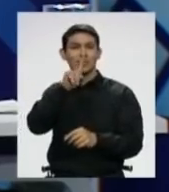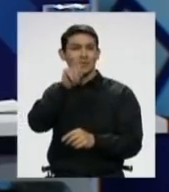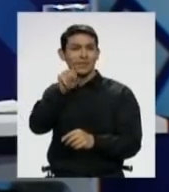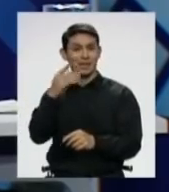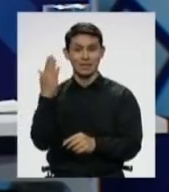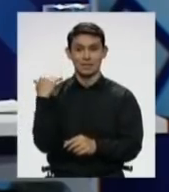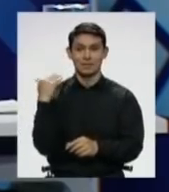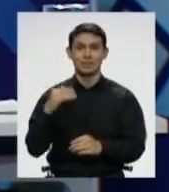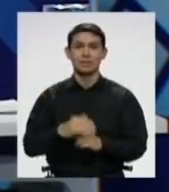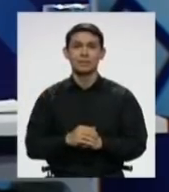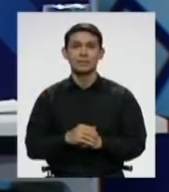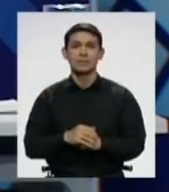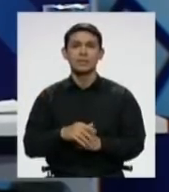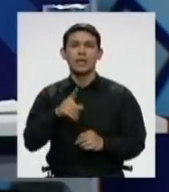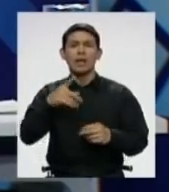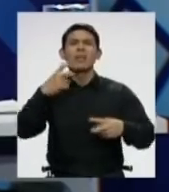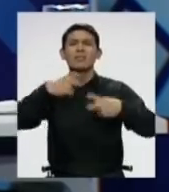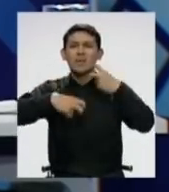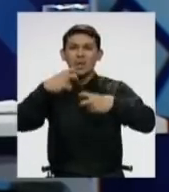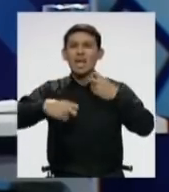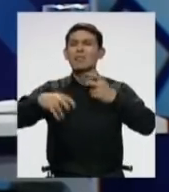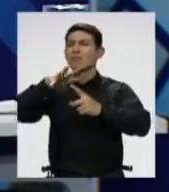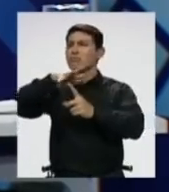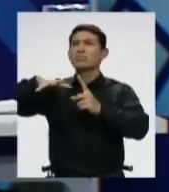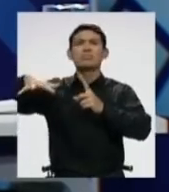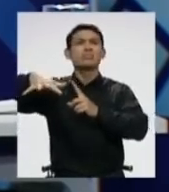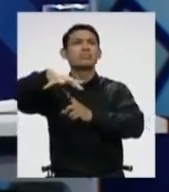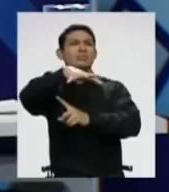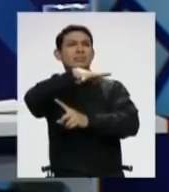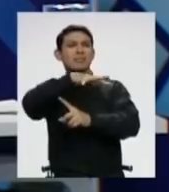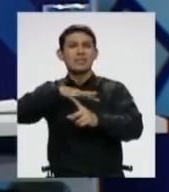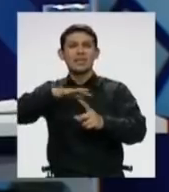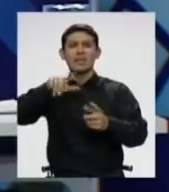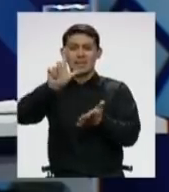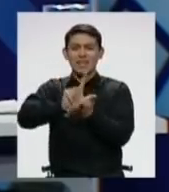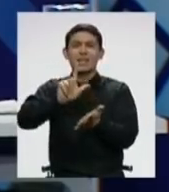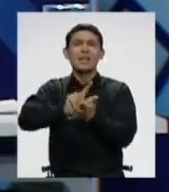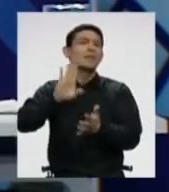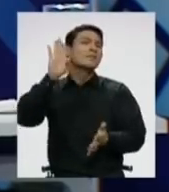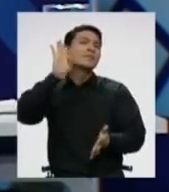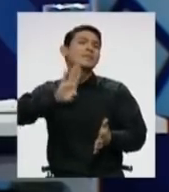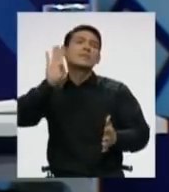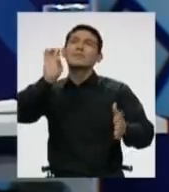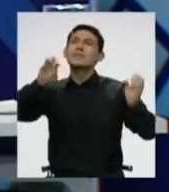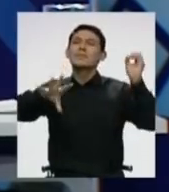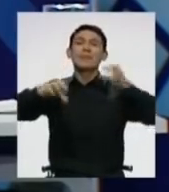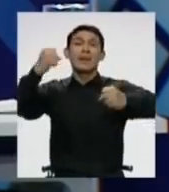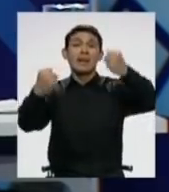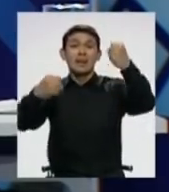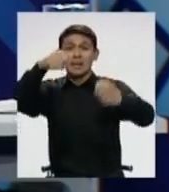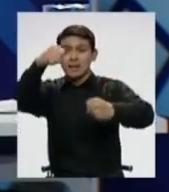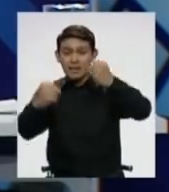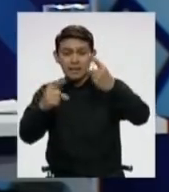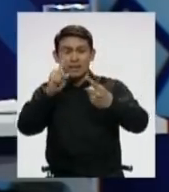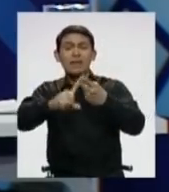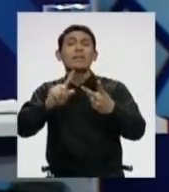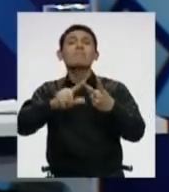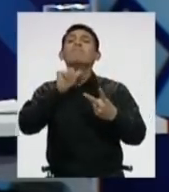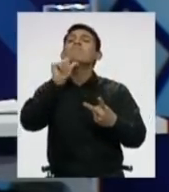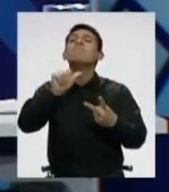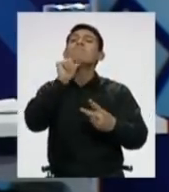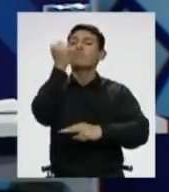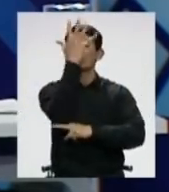hace unos minutos. Los tres problemas ambientales más graves de los limeños son contaminación por carros, falta de árboles